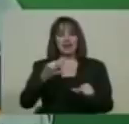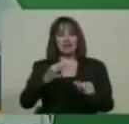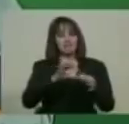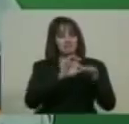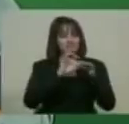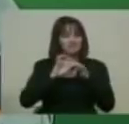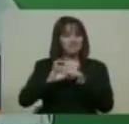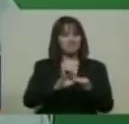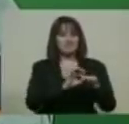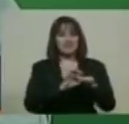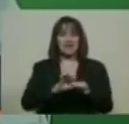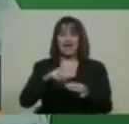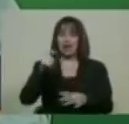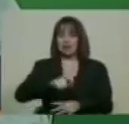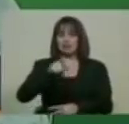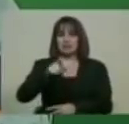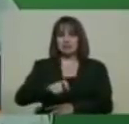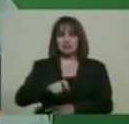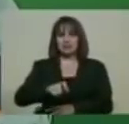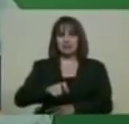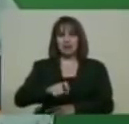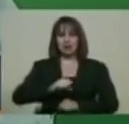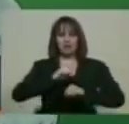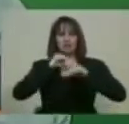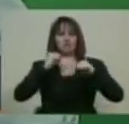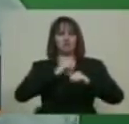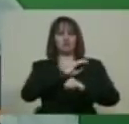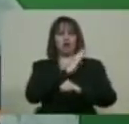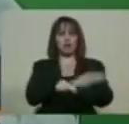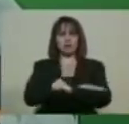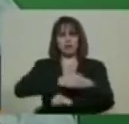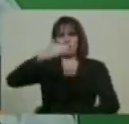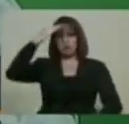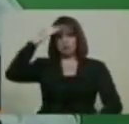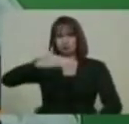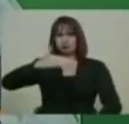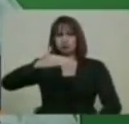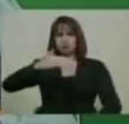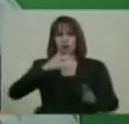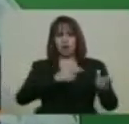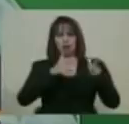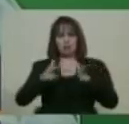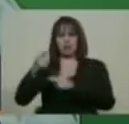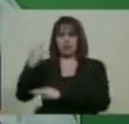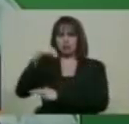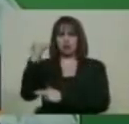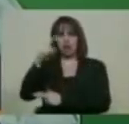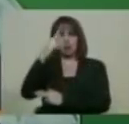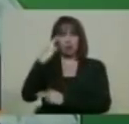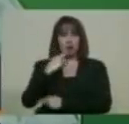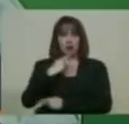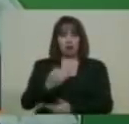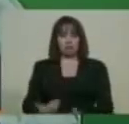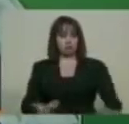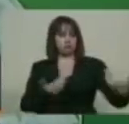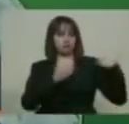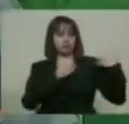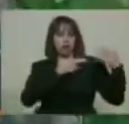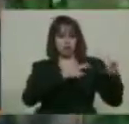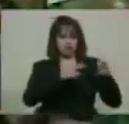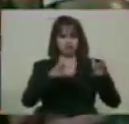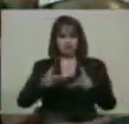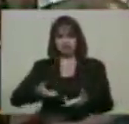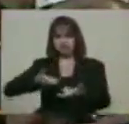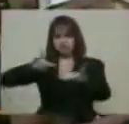necesita consolidar una poderosa Fuerza Armada Nacional Bolivariana, cada vez mejor armada, cada vez